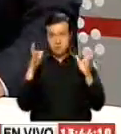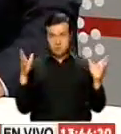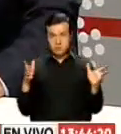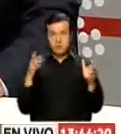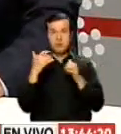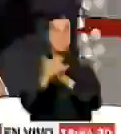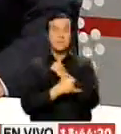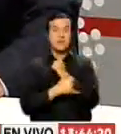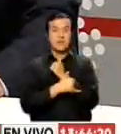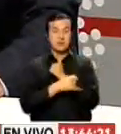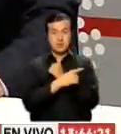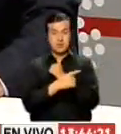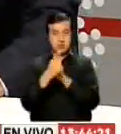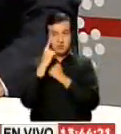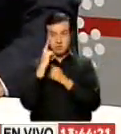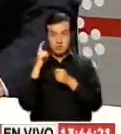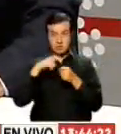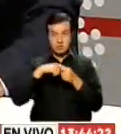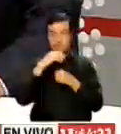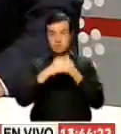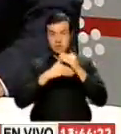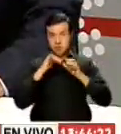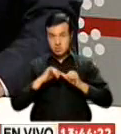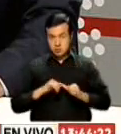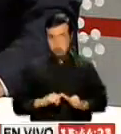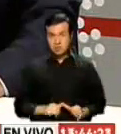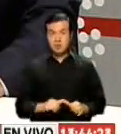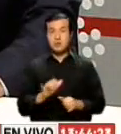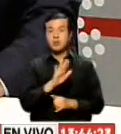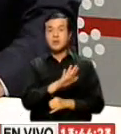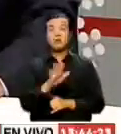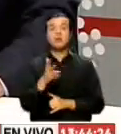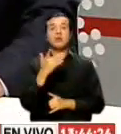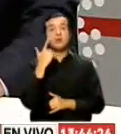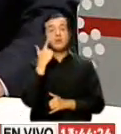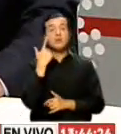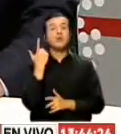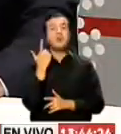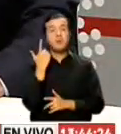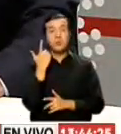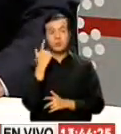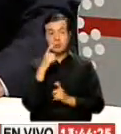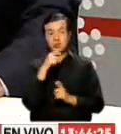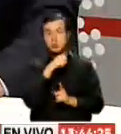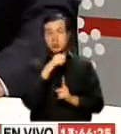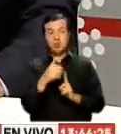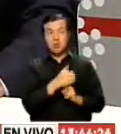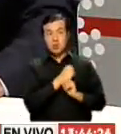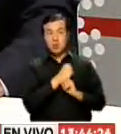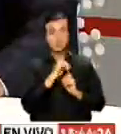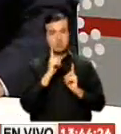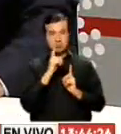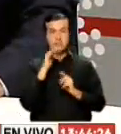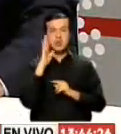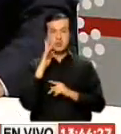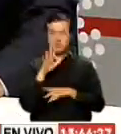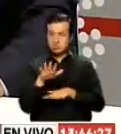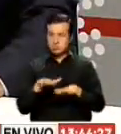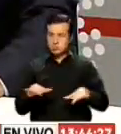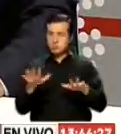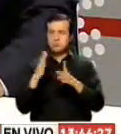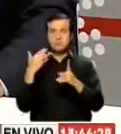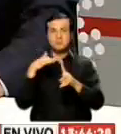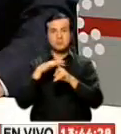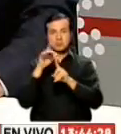los países que se han adherido a este proceso tengan la posibilidad de evitar incidentes como la trata de personas y generar mayores espacios de